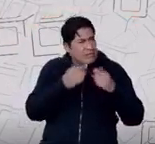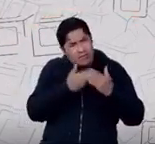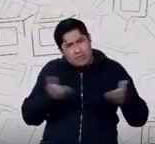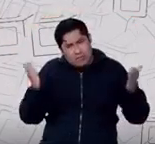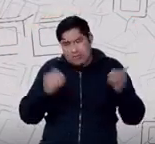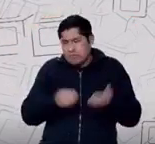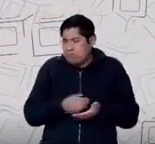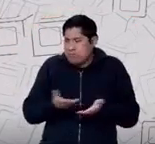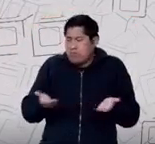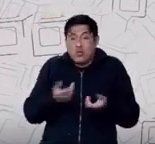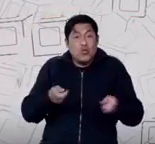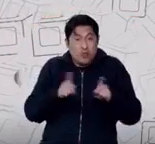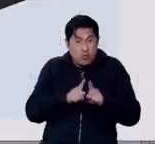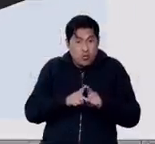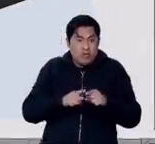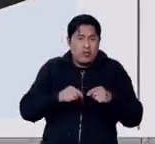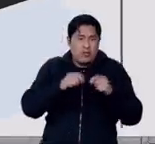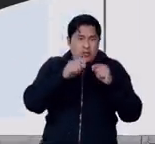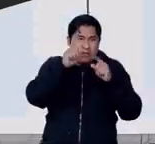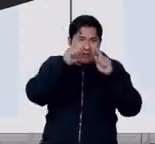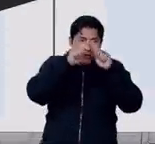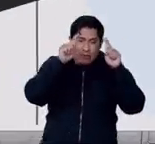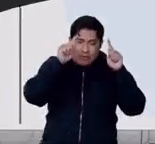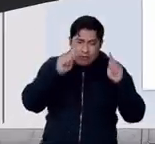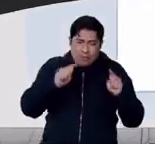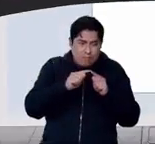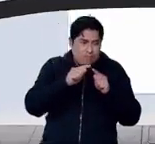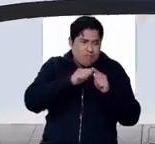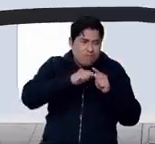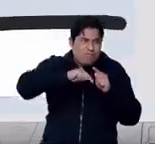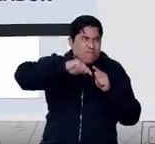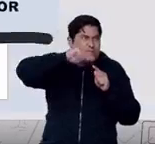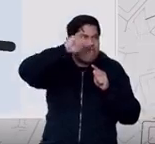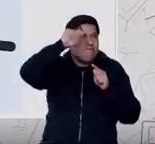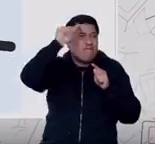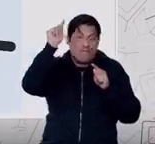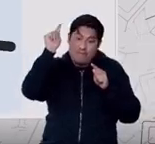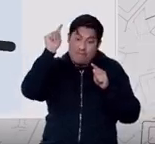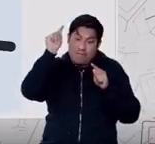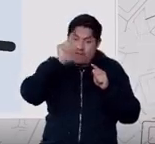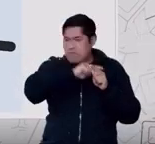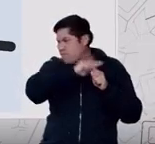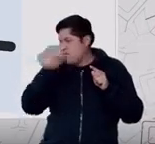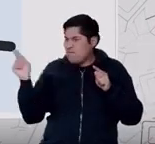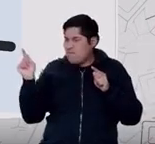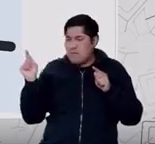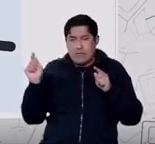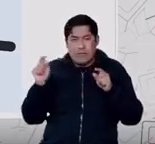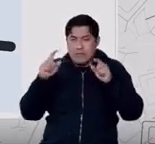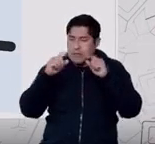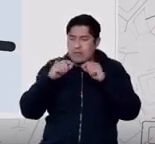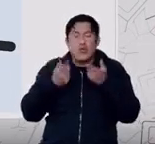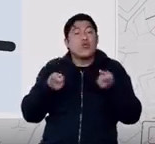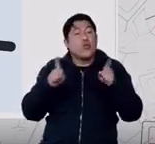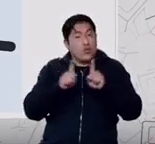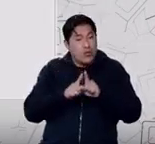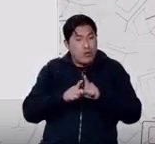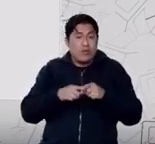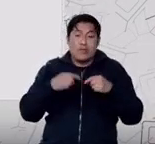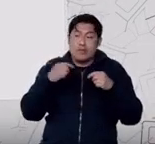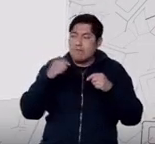tiene varias características. Cuando la marca sobrepasa una franja y alcanza a otra